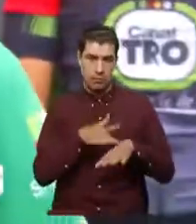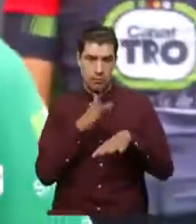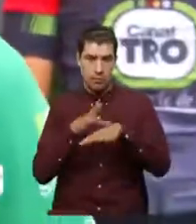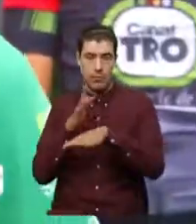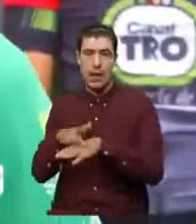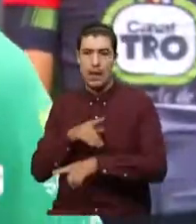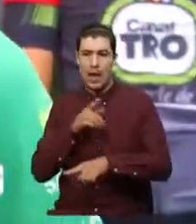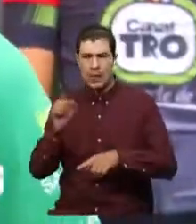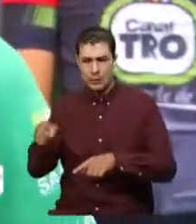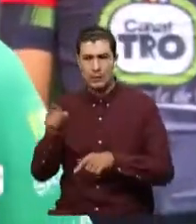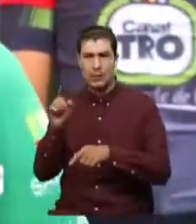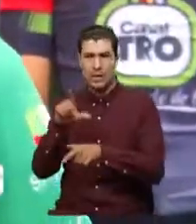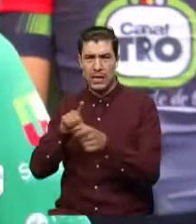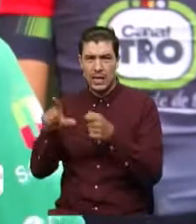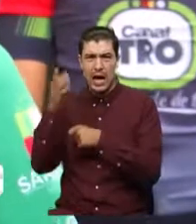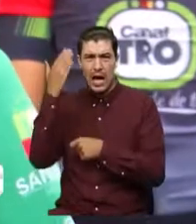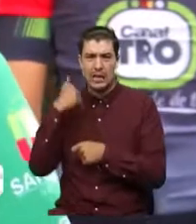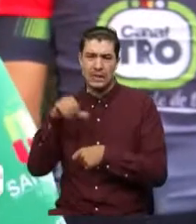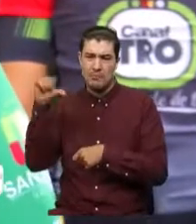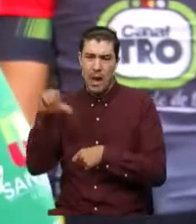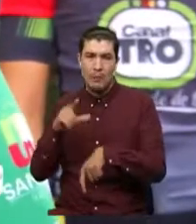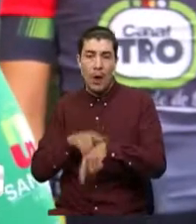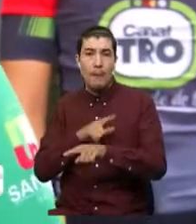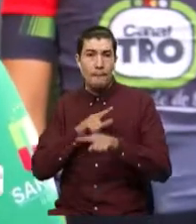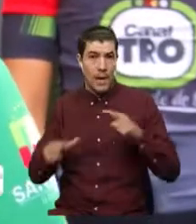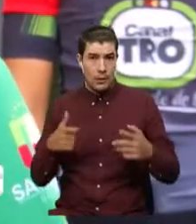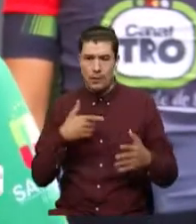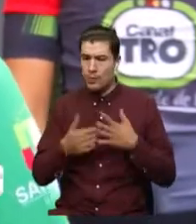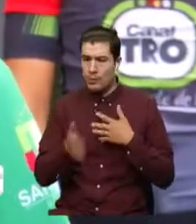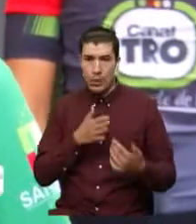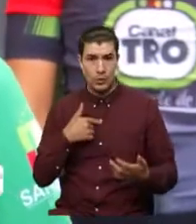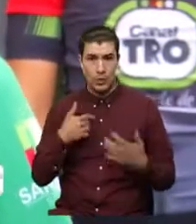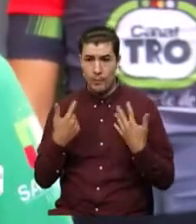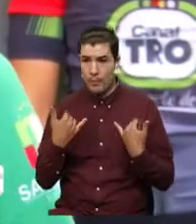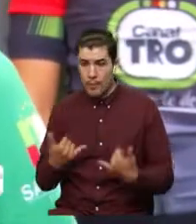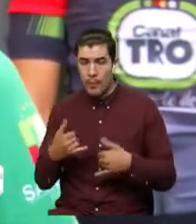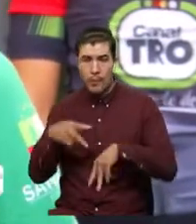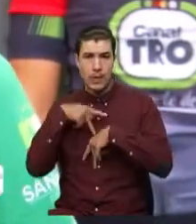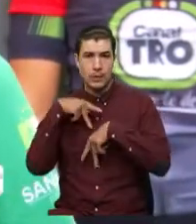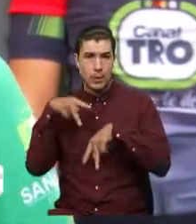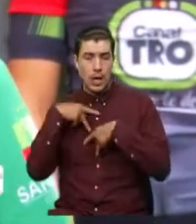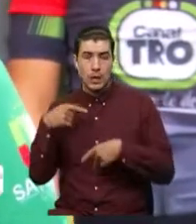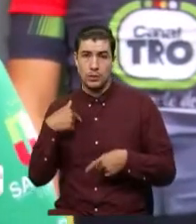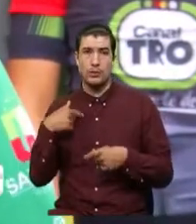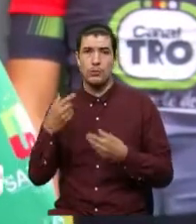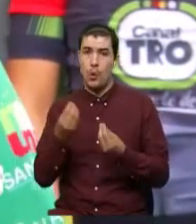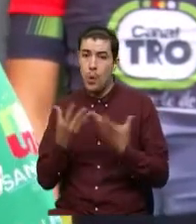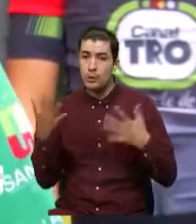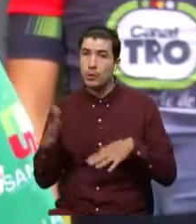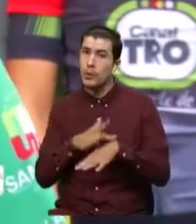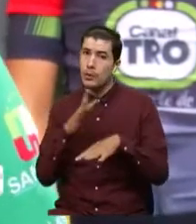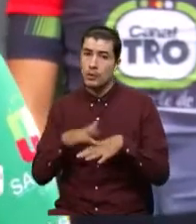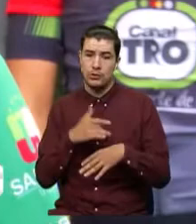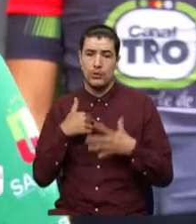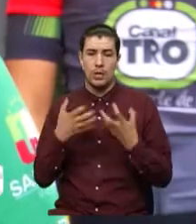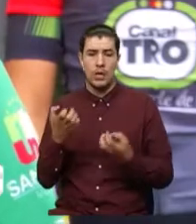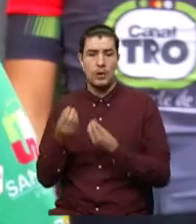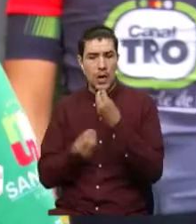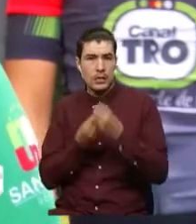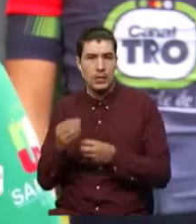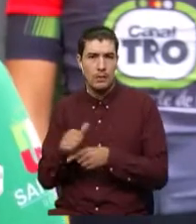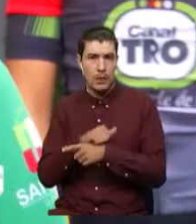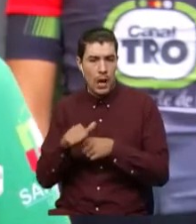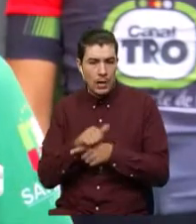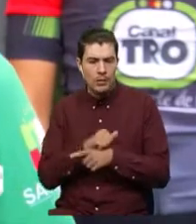corredor individualmente personalmente yo estoy motiva he estado haciendo las cosas bien preparándome y pues la idea es